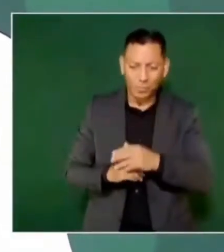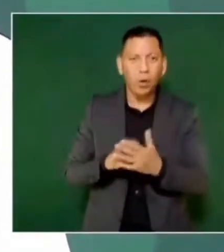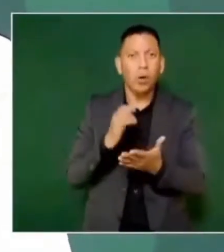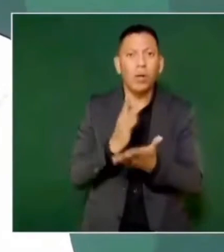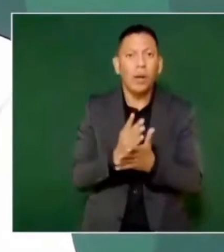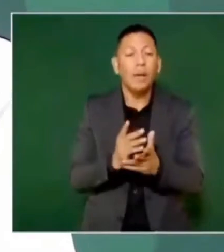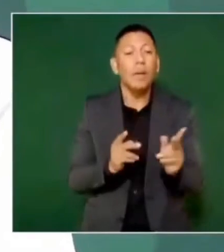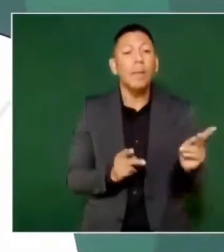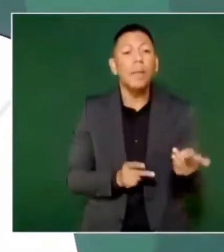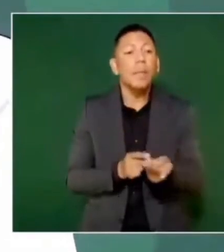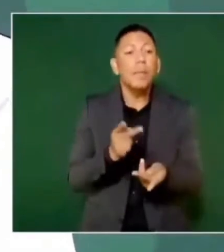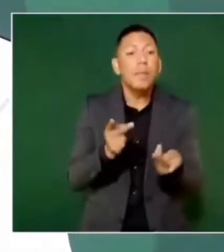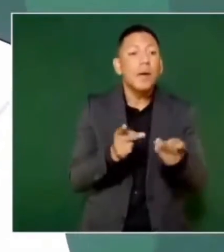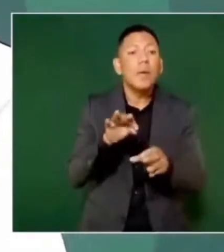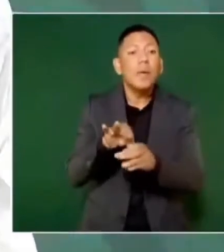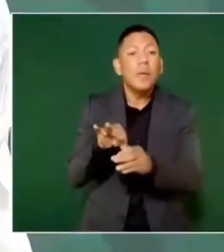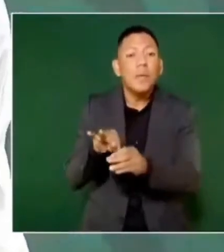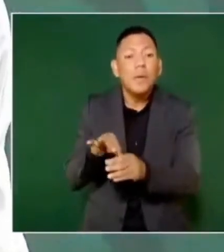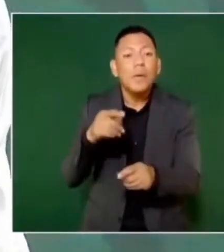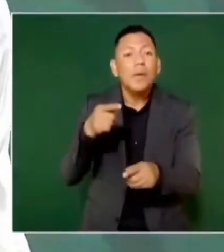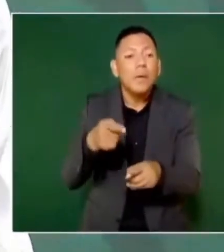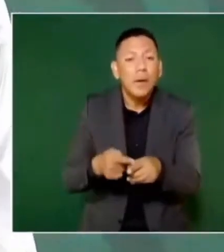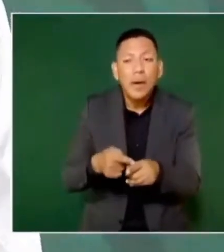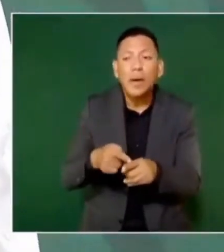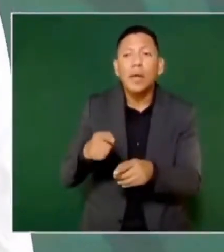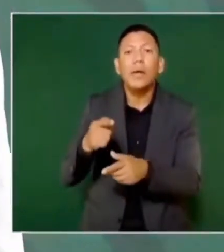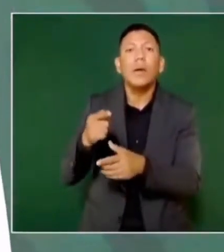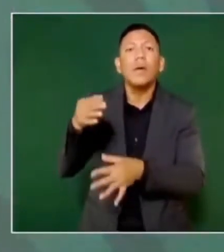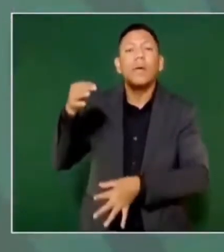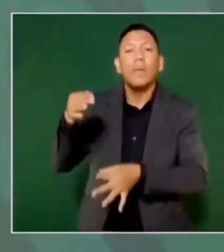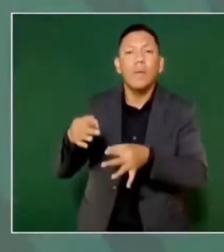Pero si así fuese, nada más les